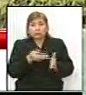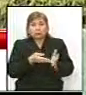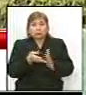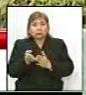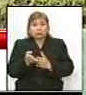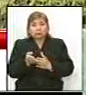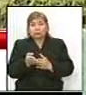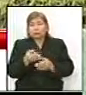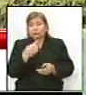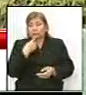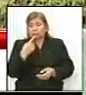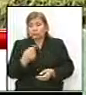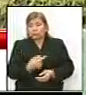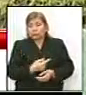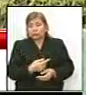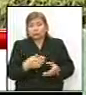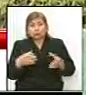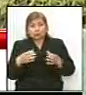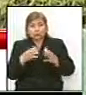señor congresista.